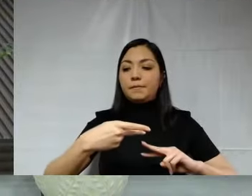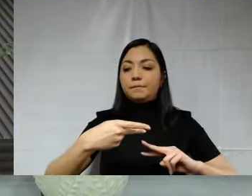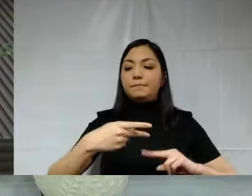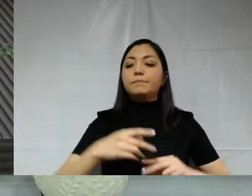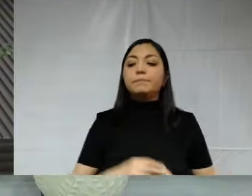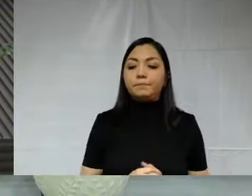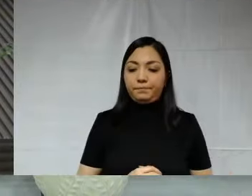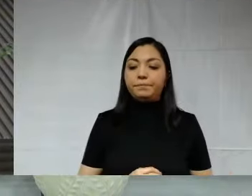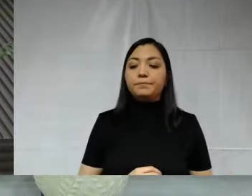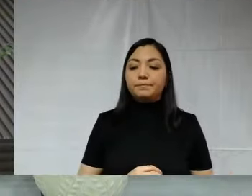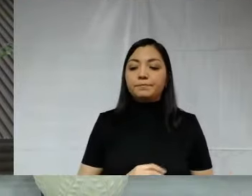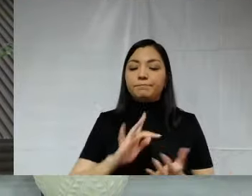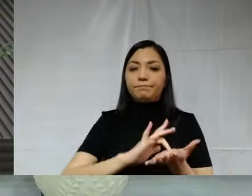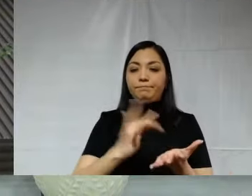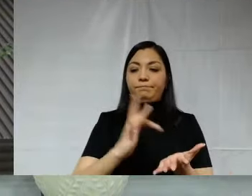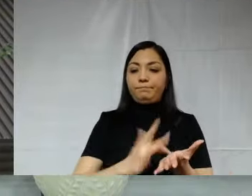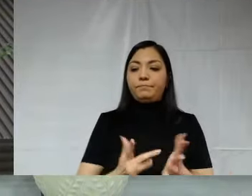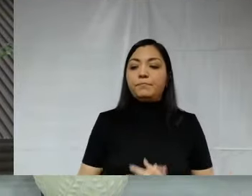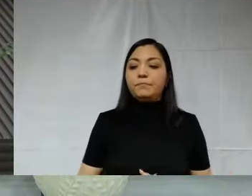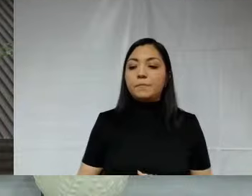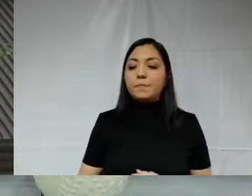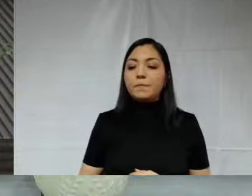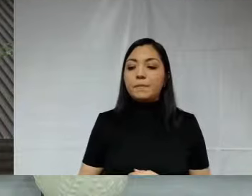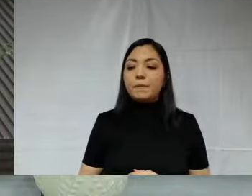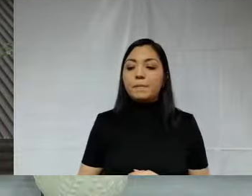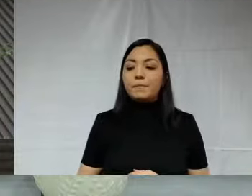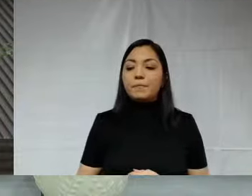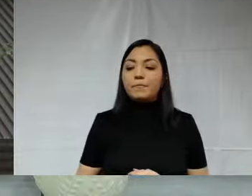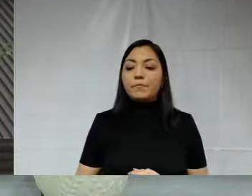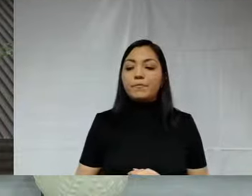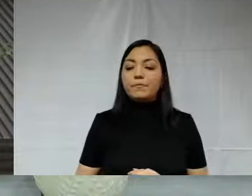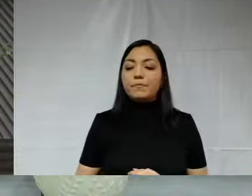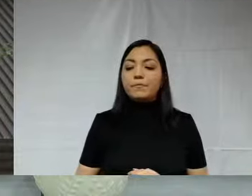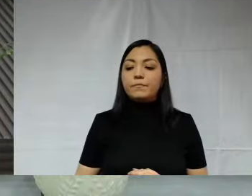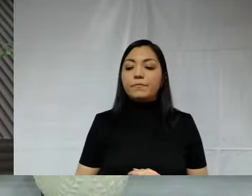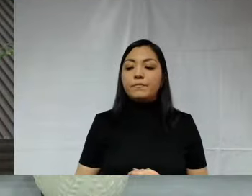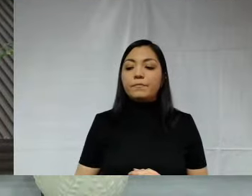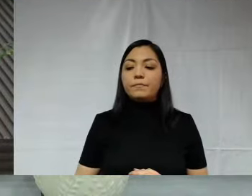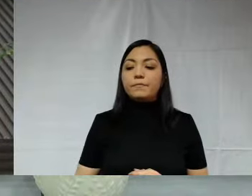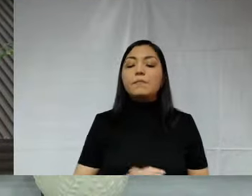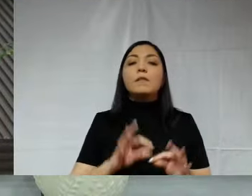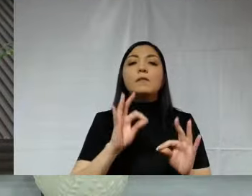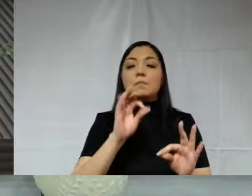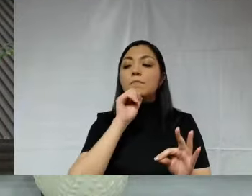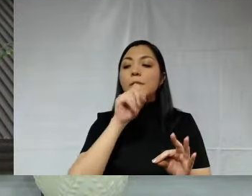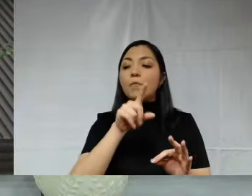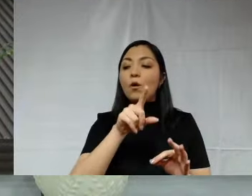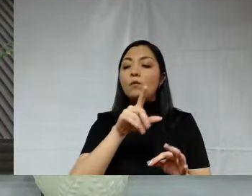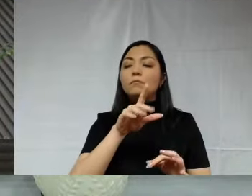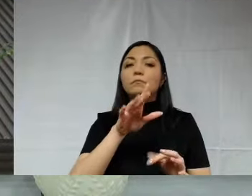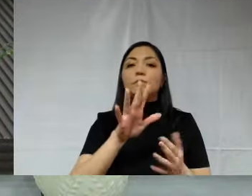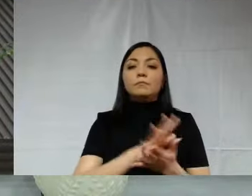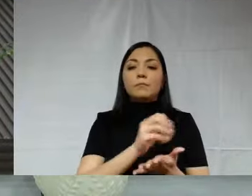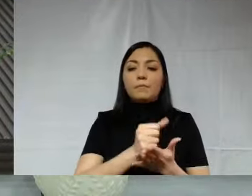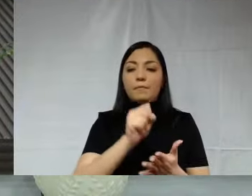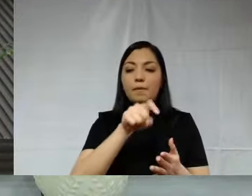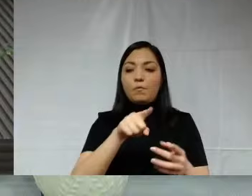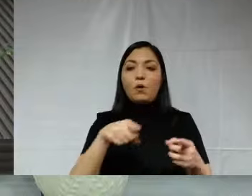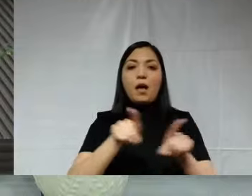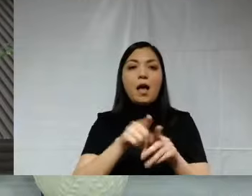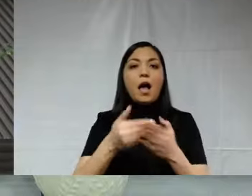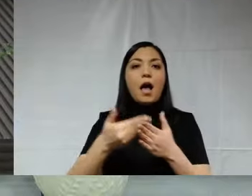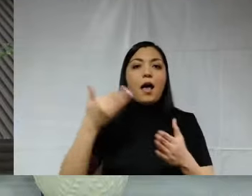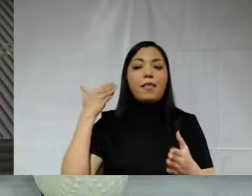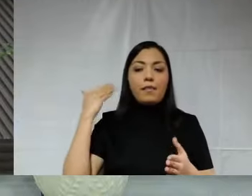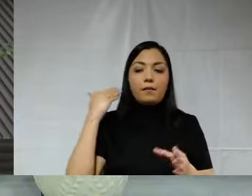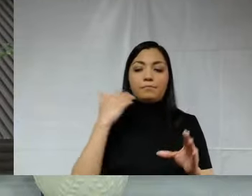consejera presidenta se aprueba el orden del día en los términos circulados por unanimidad Gracias secretario por favor continúe con la